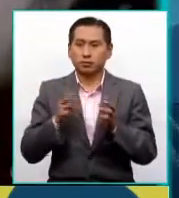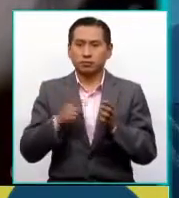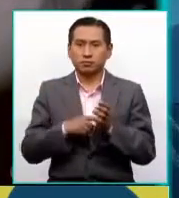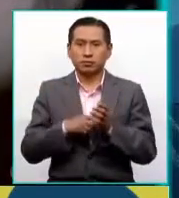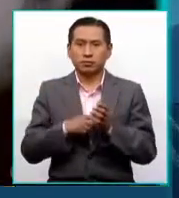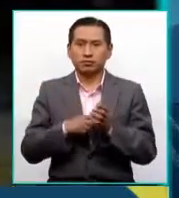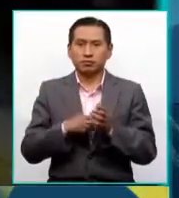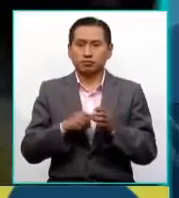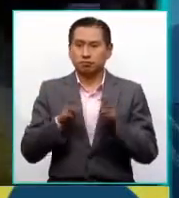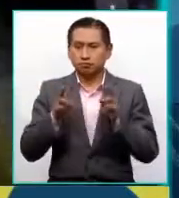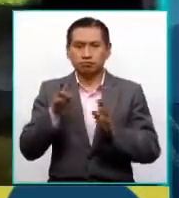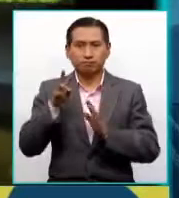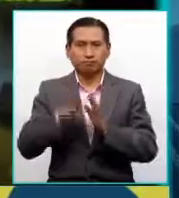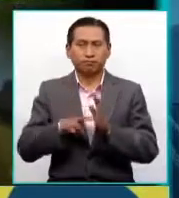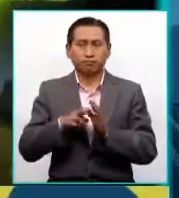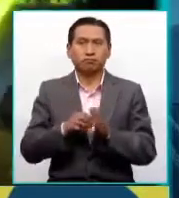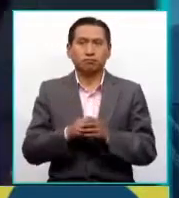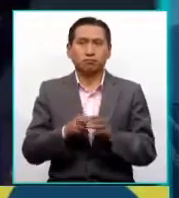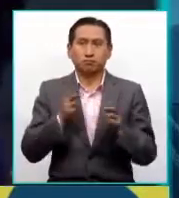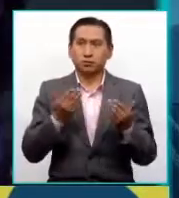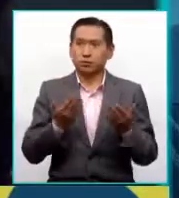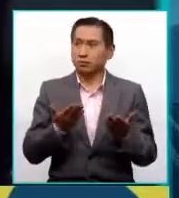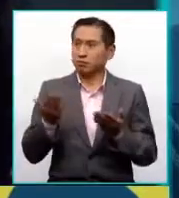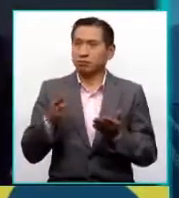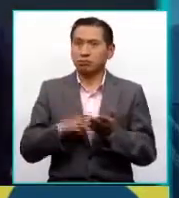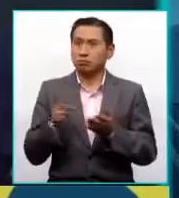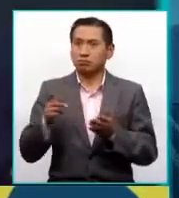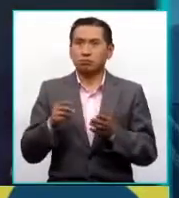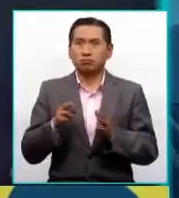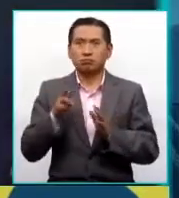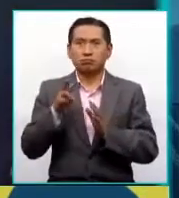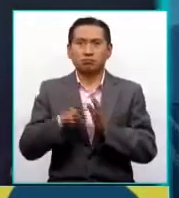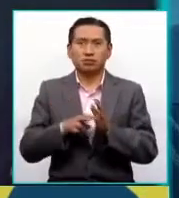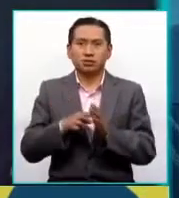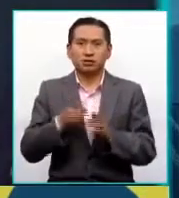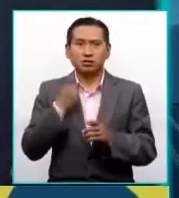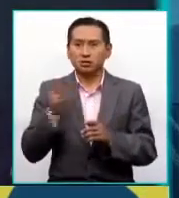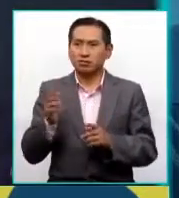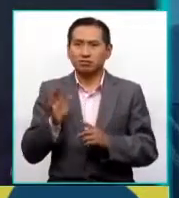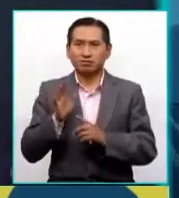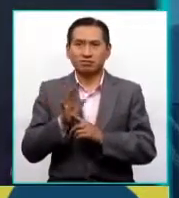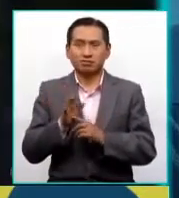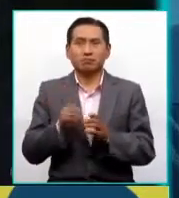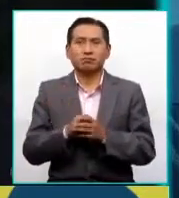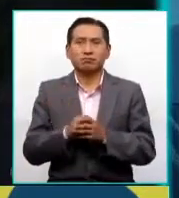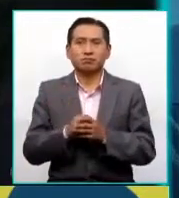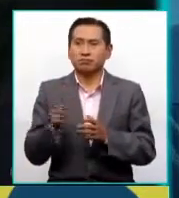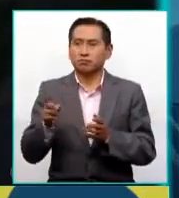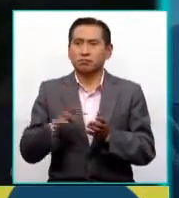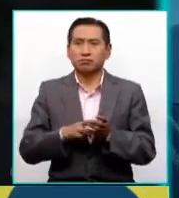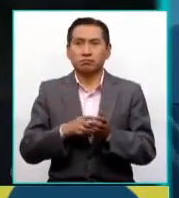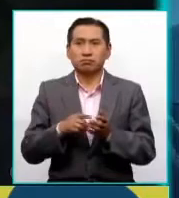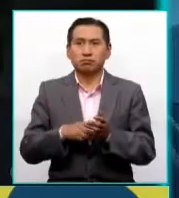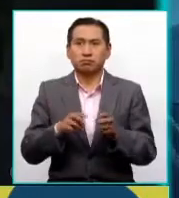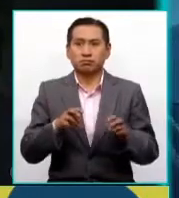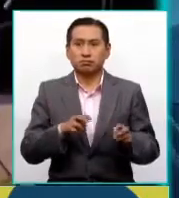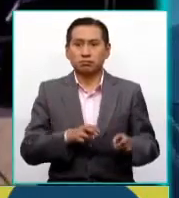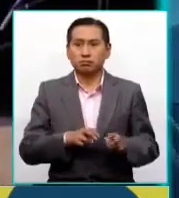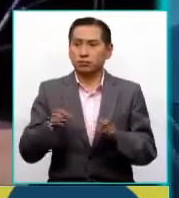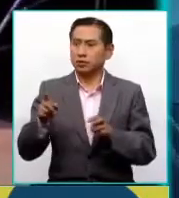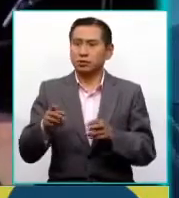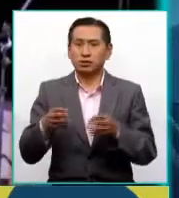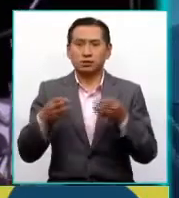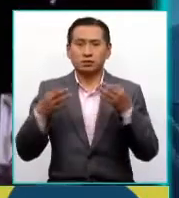¿no? Entonces, lo que estamos viendo, por ejemplo, ahorita es un documental que acabamos de estrenar, que es nuestro viaje hacia el